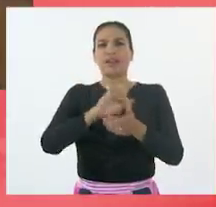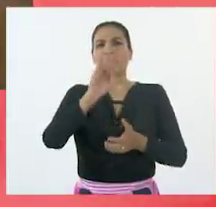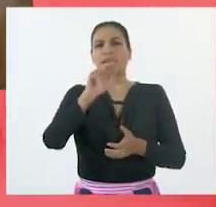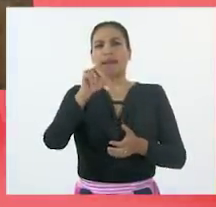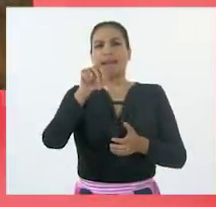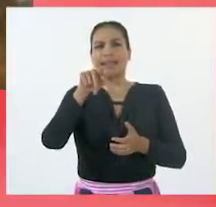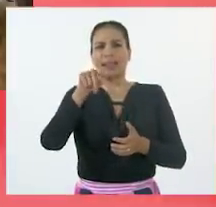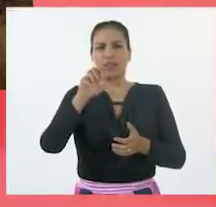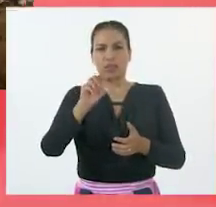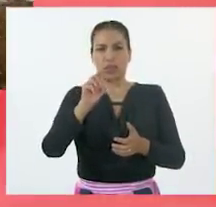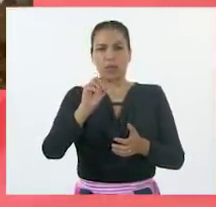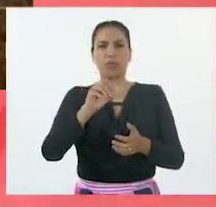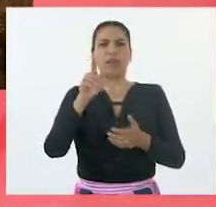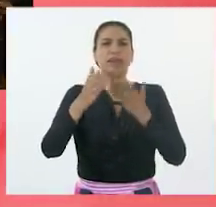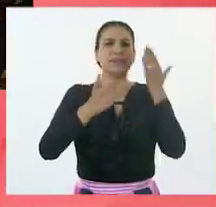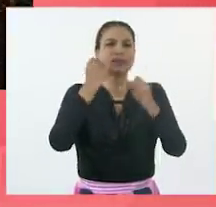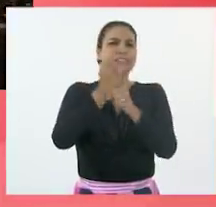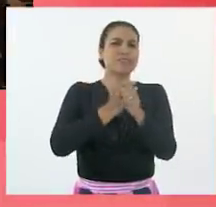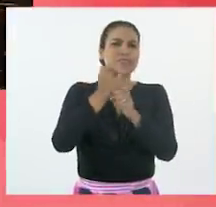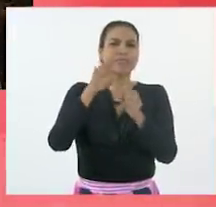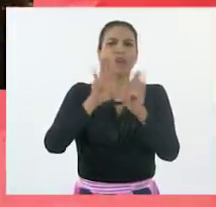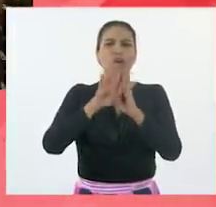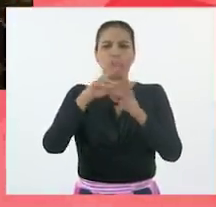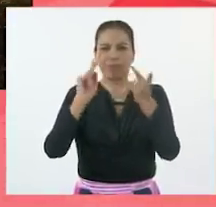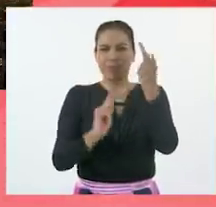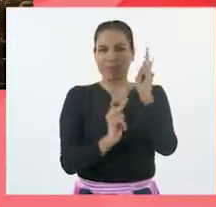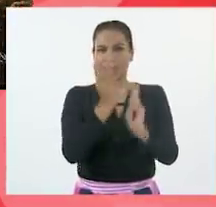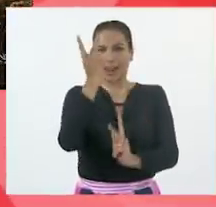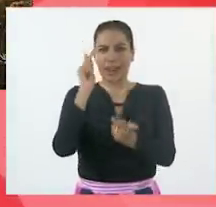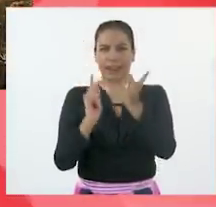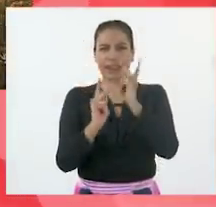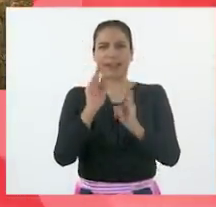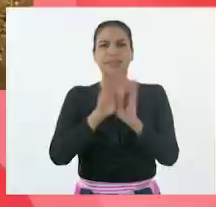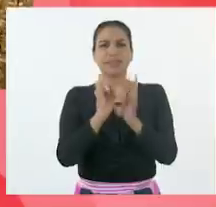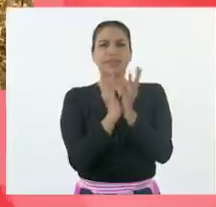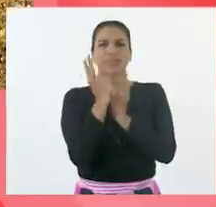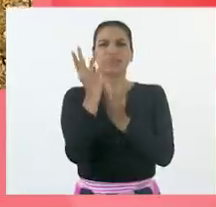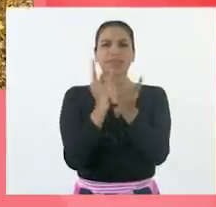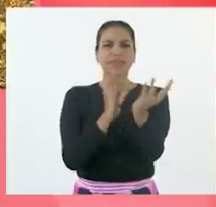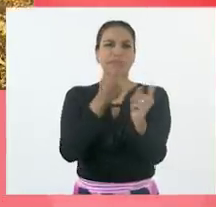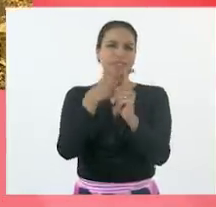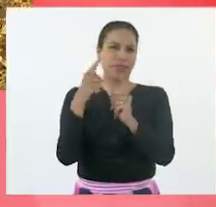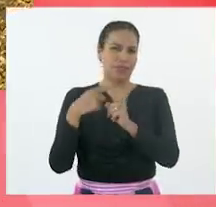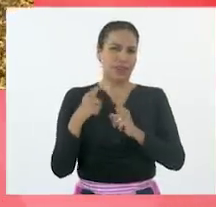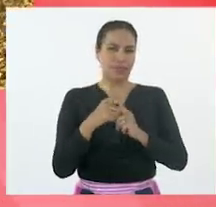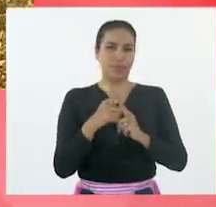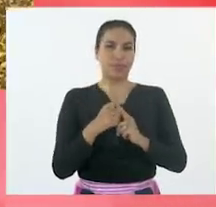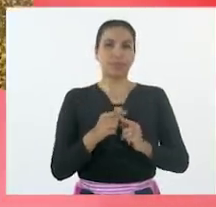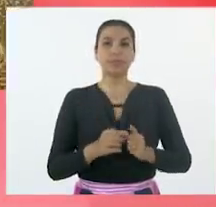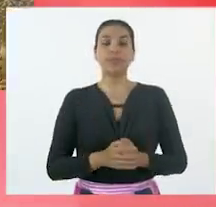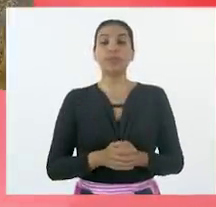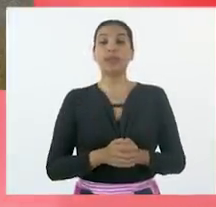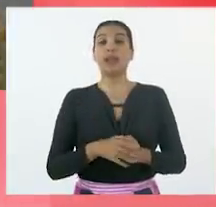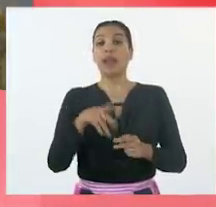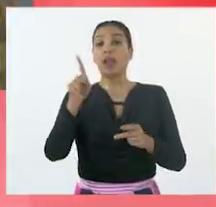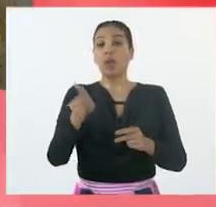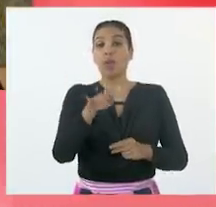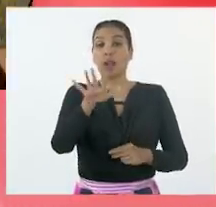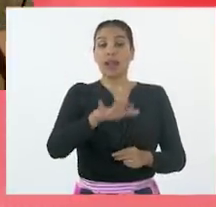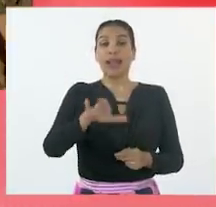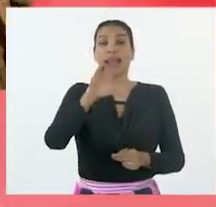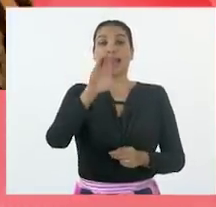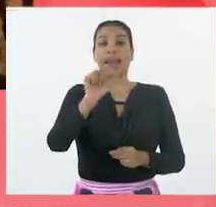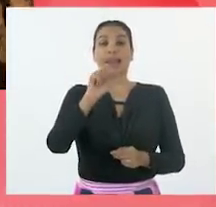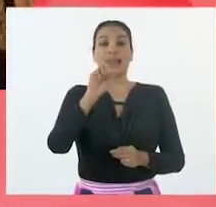Xmol, con el fin de estudiar y divulgar el conocimiento de las plantas cactáceas y otras suculentas. En el pueblo de Cadereyta